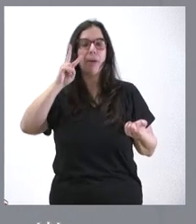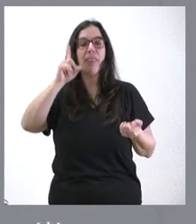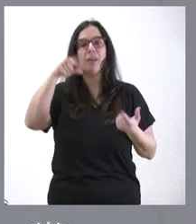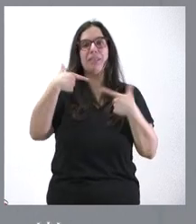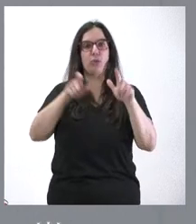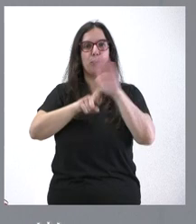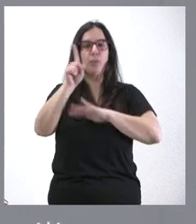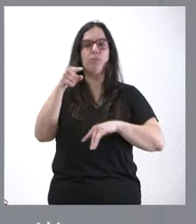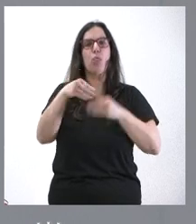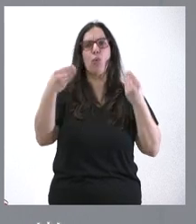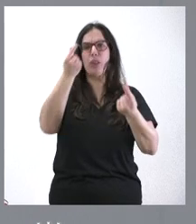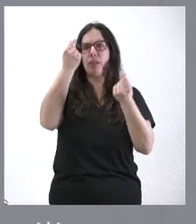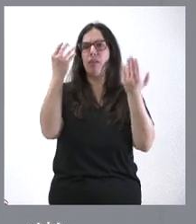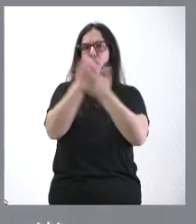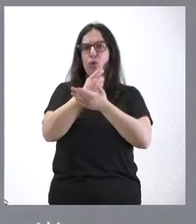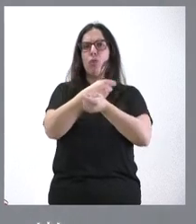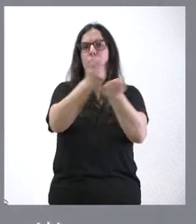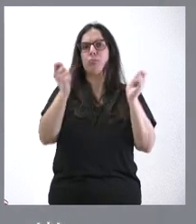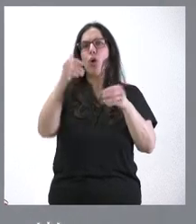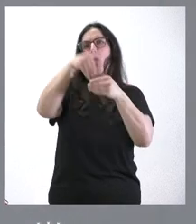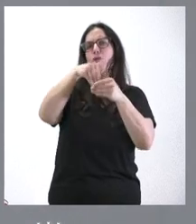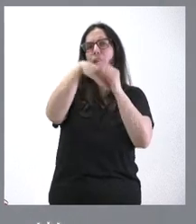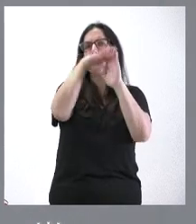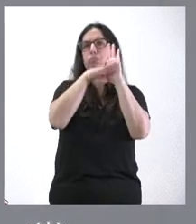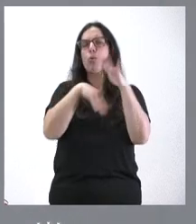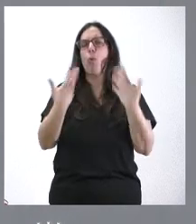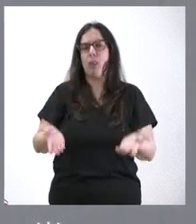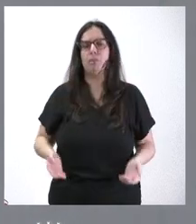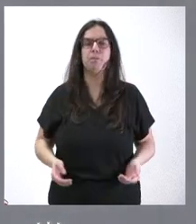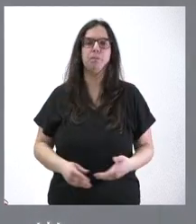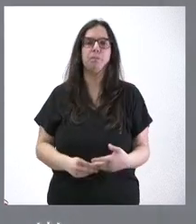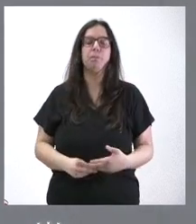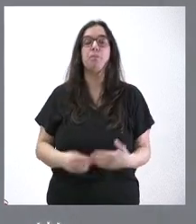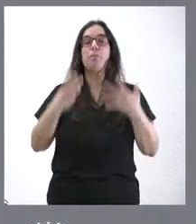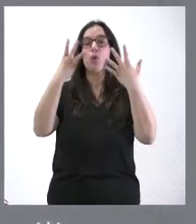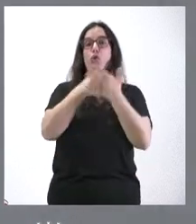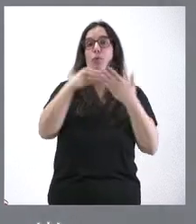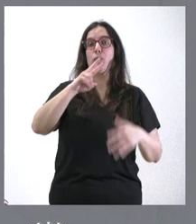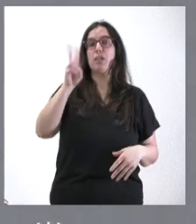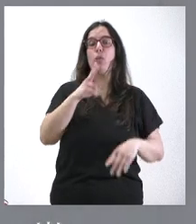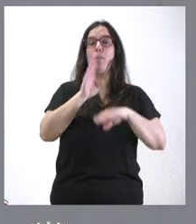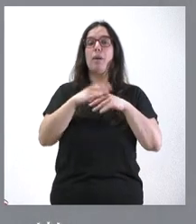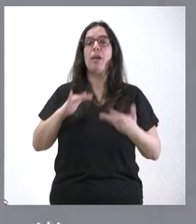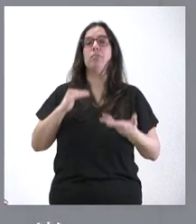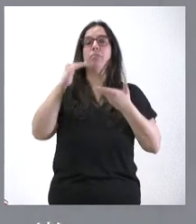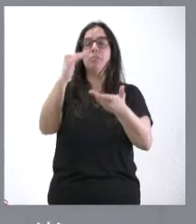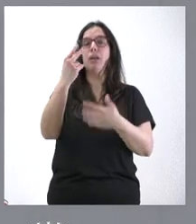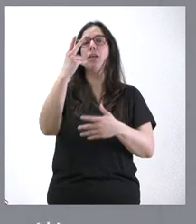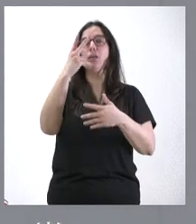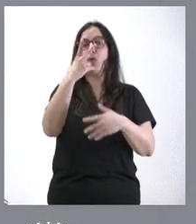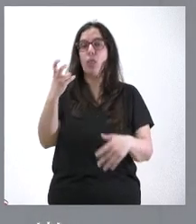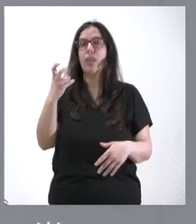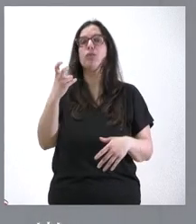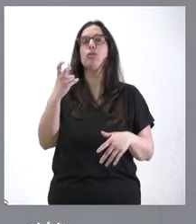documentación de detalle de Cuál es el contenido de ese congreso 8 millones de euros para el suministro de un total de